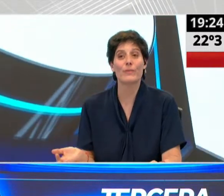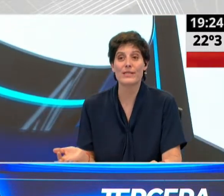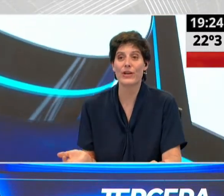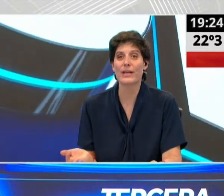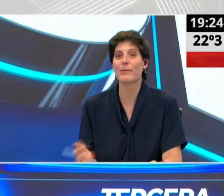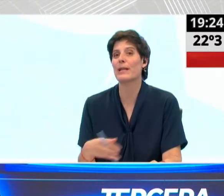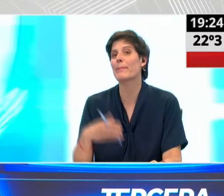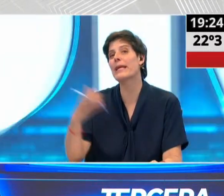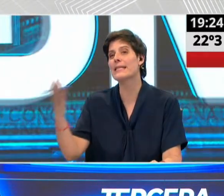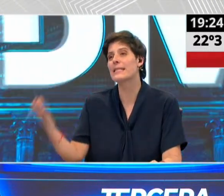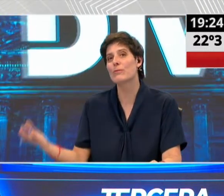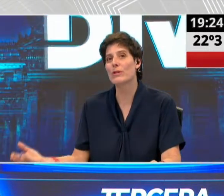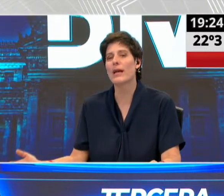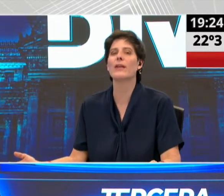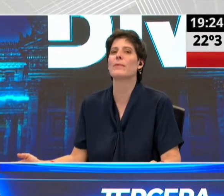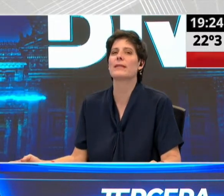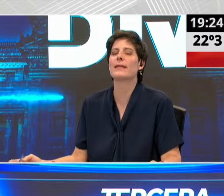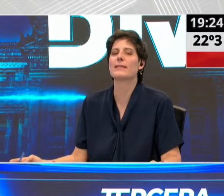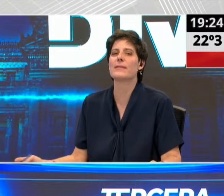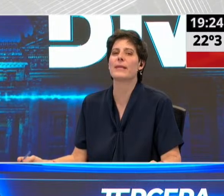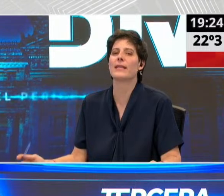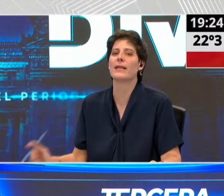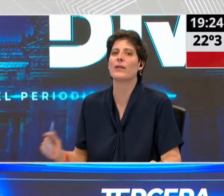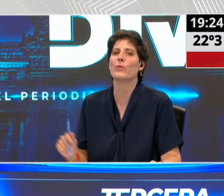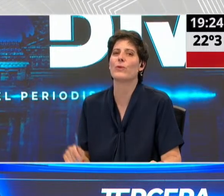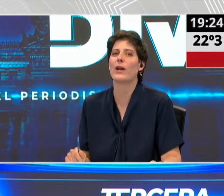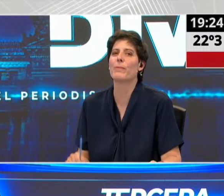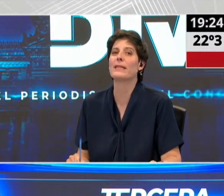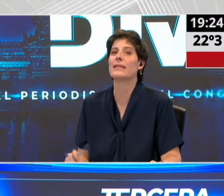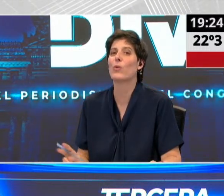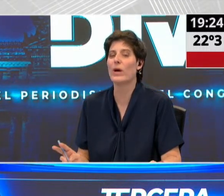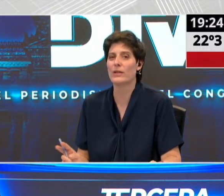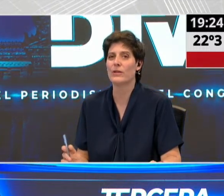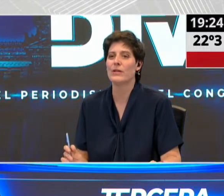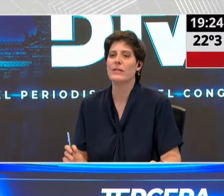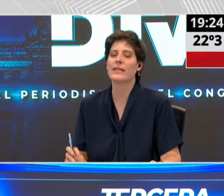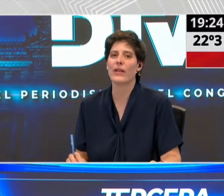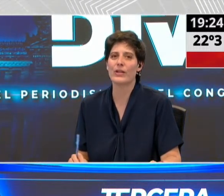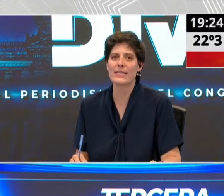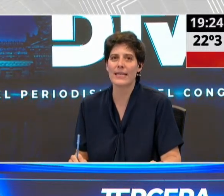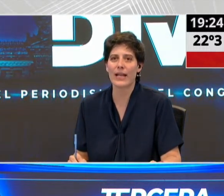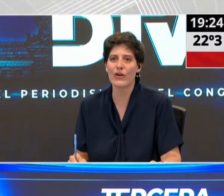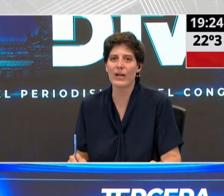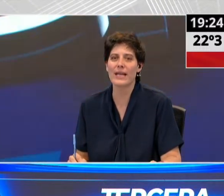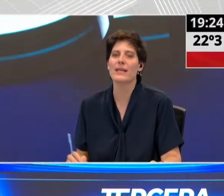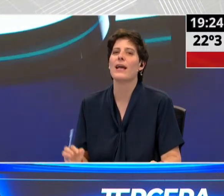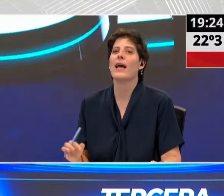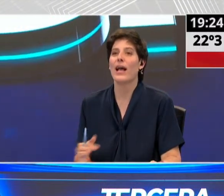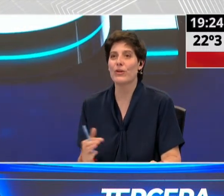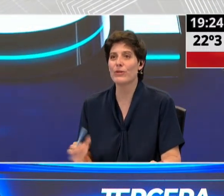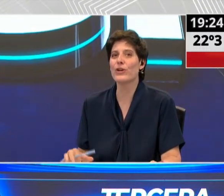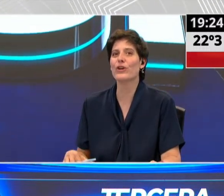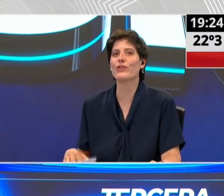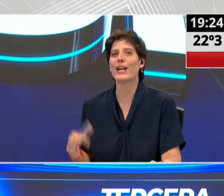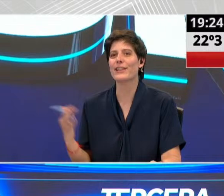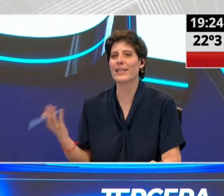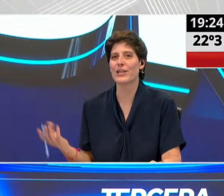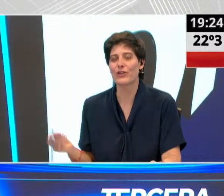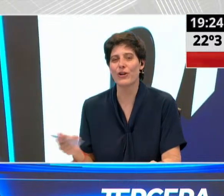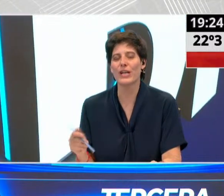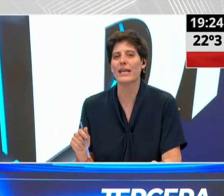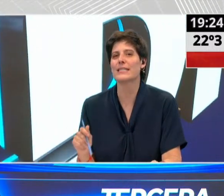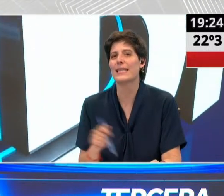constitución de las comisiones, pero también en simultáneo, a partir de las 3:30 de la tarde, juraron 24 senadores y senadoras, algunos con